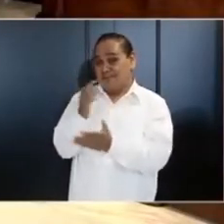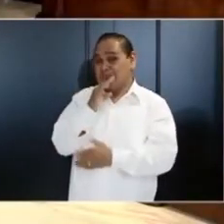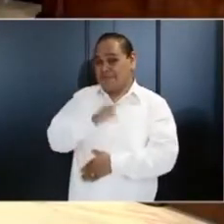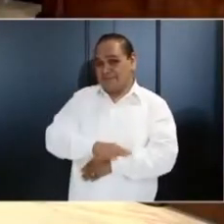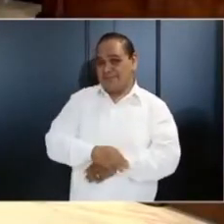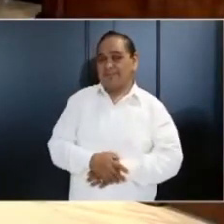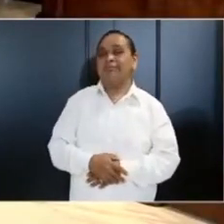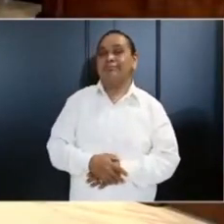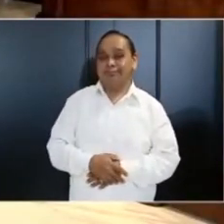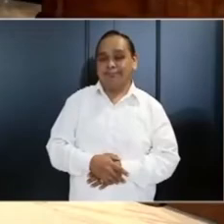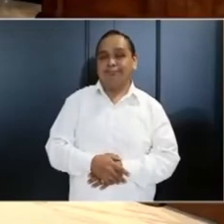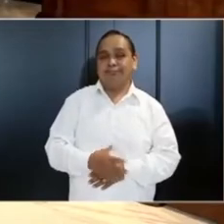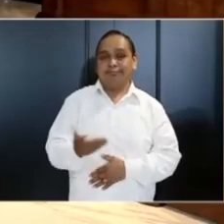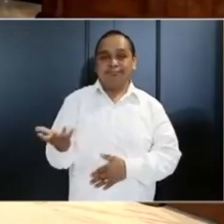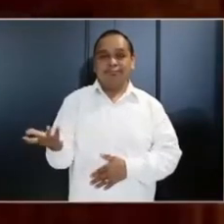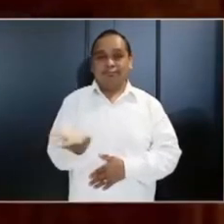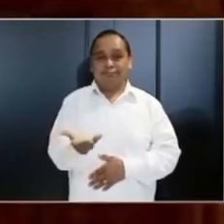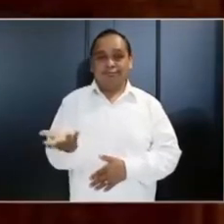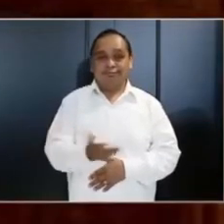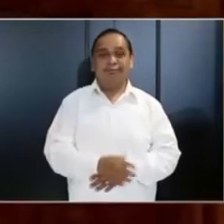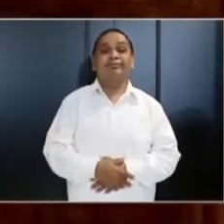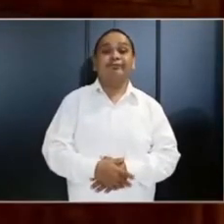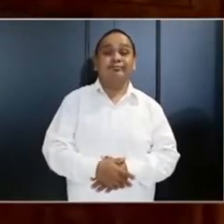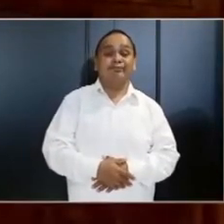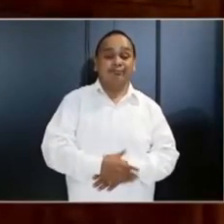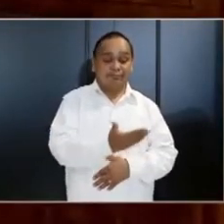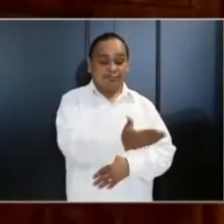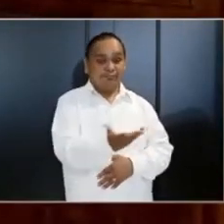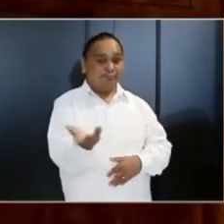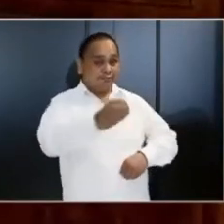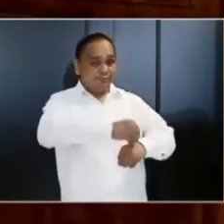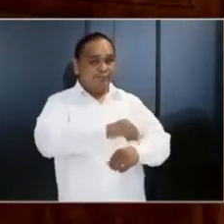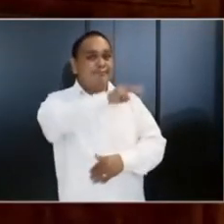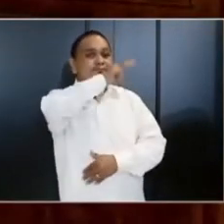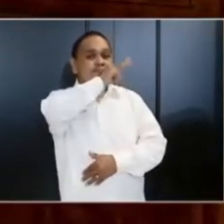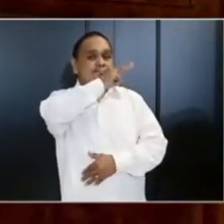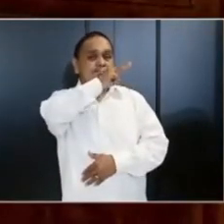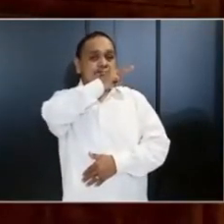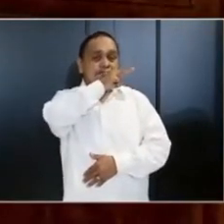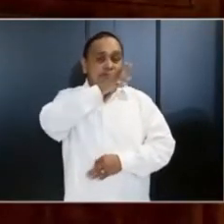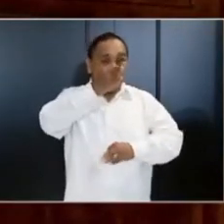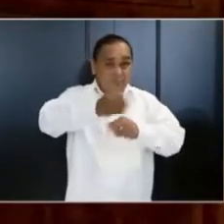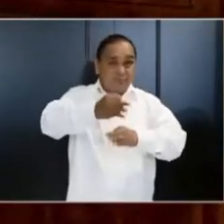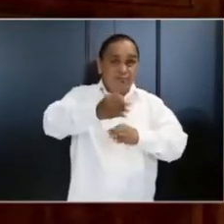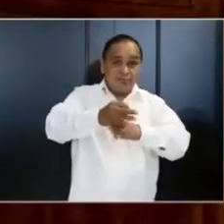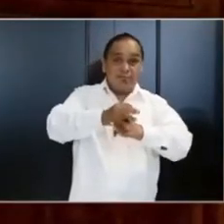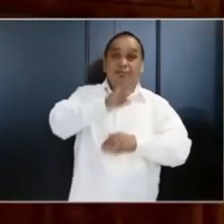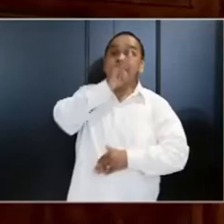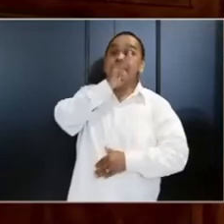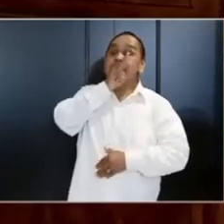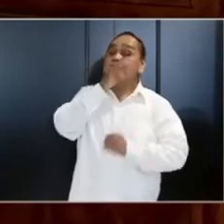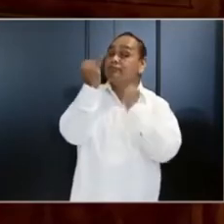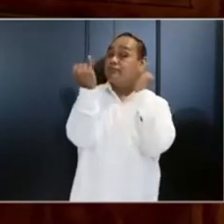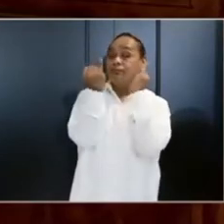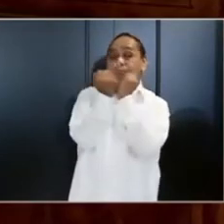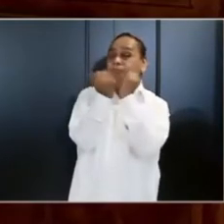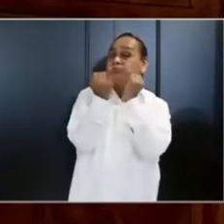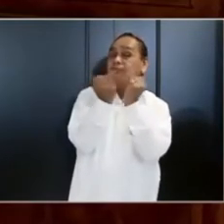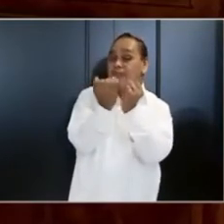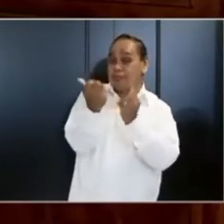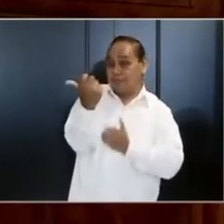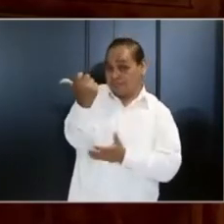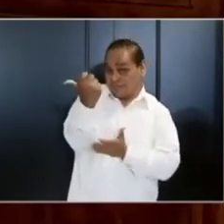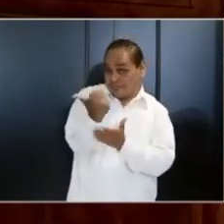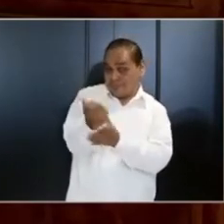que Lozoya. ¿Para qué diablos mete a su mamá? ¿No? Entonces la mamá ahorita está involucrada también en este lavado